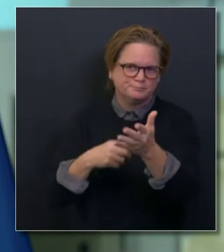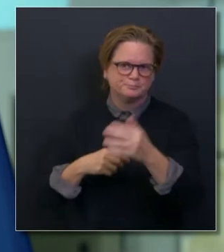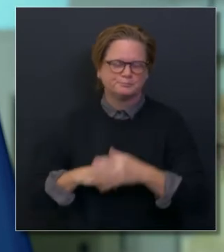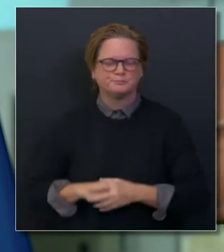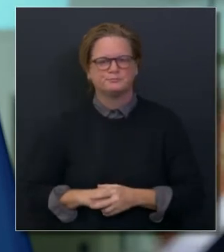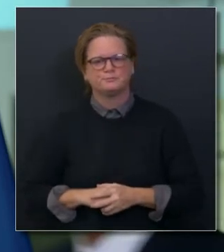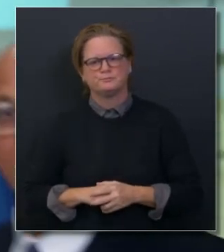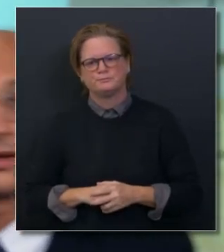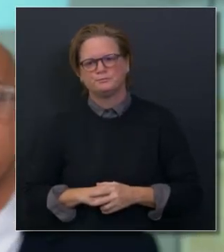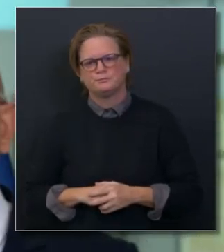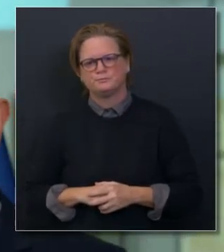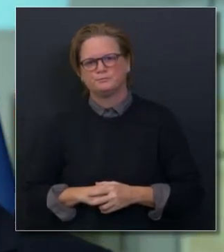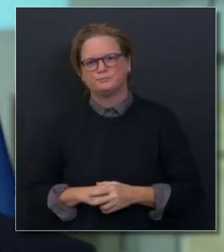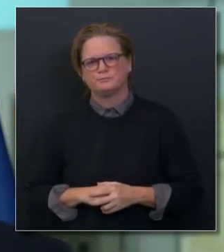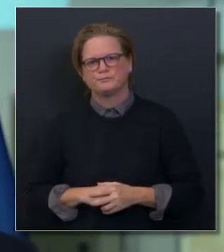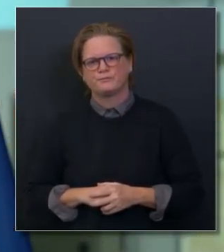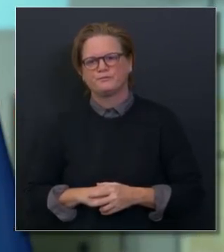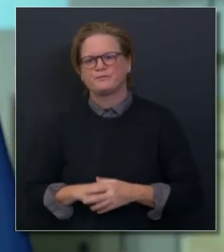enero.